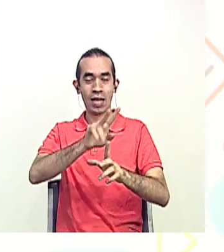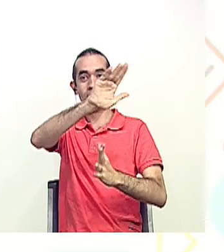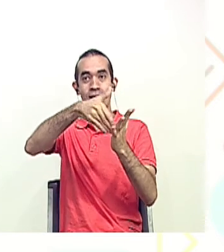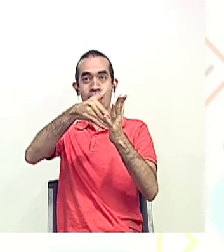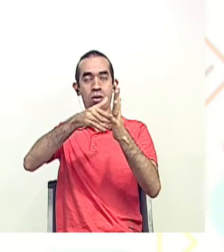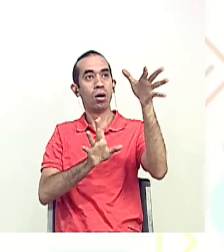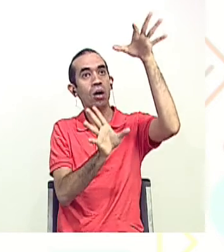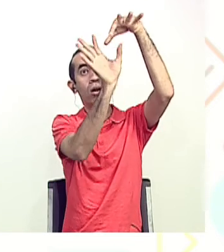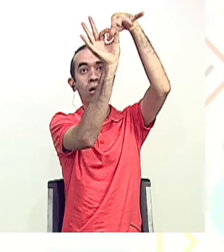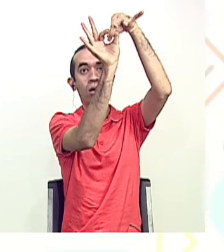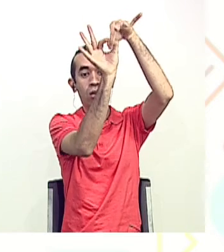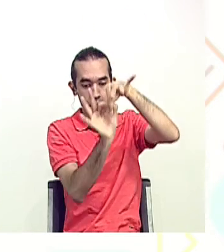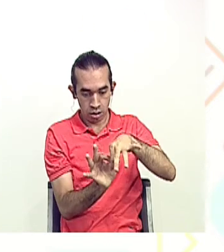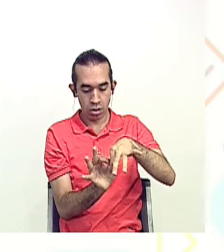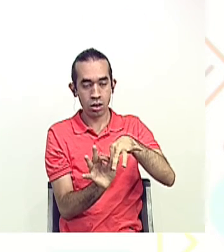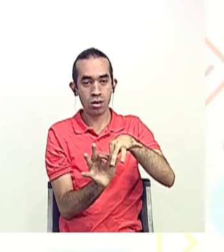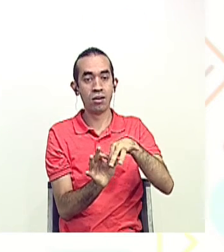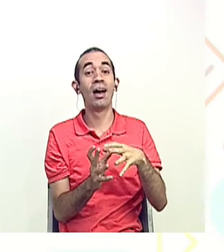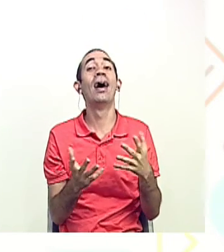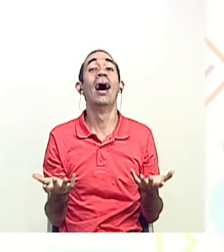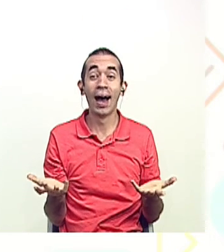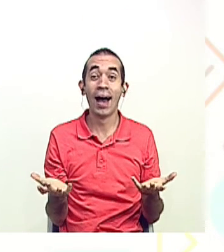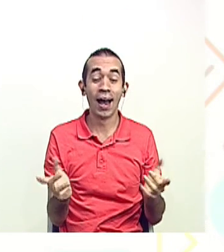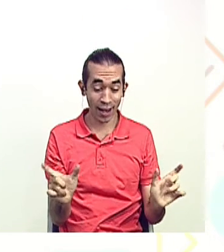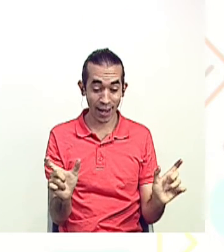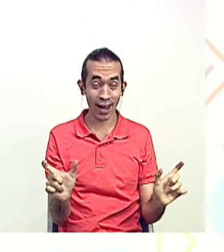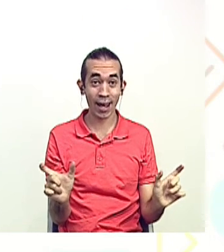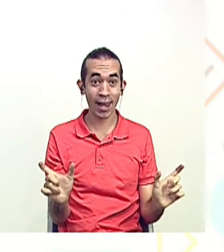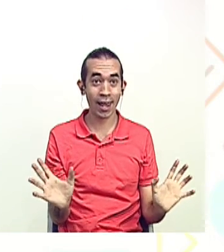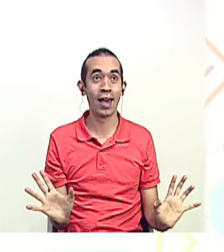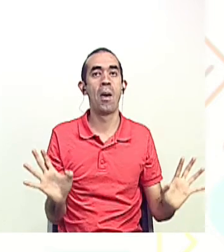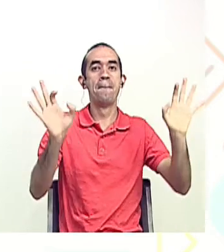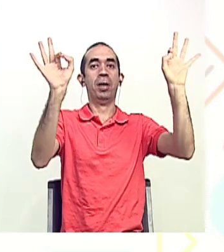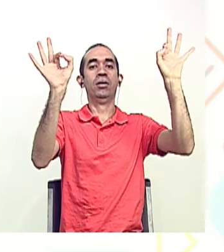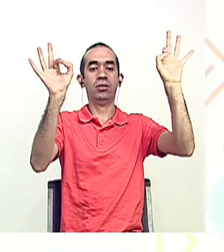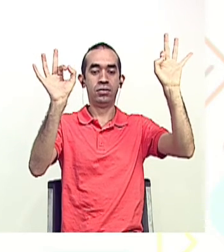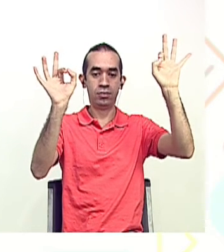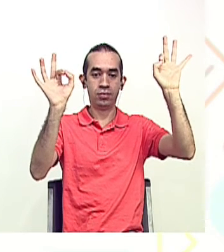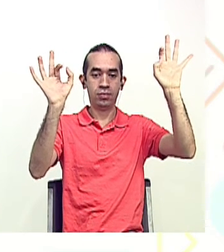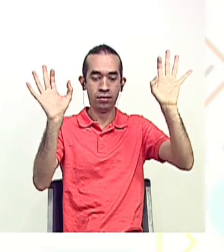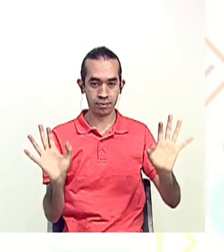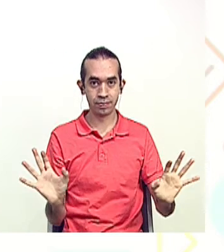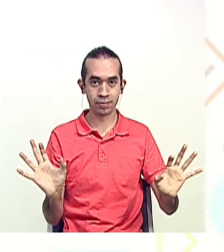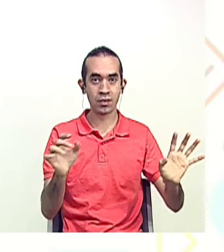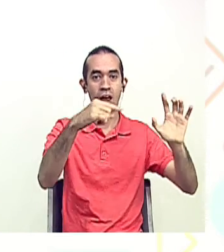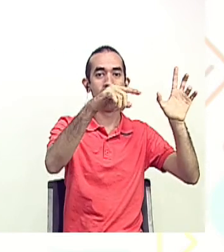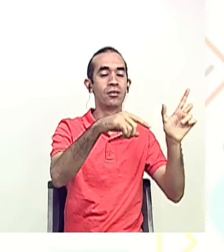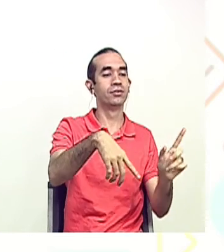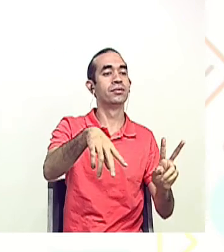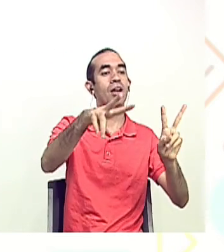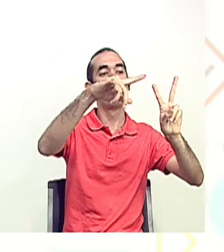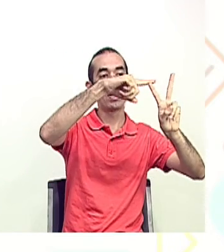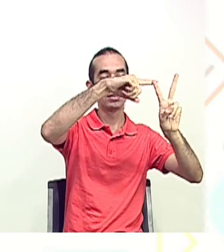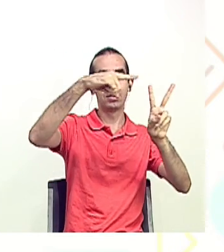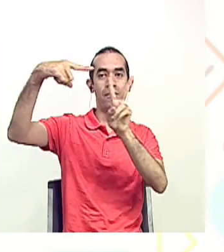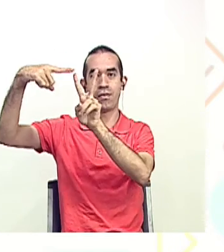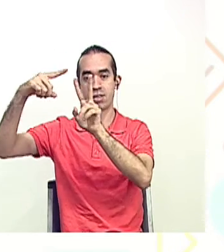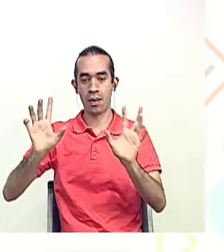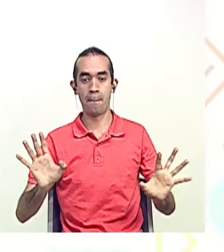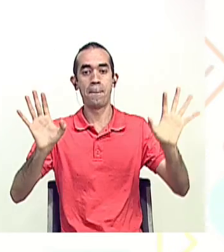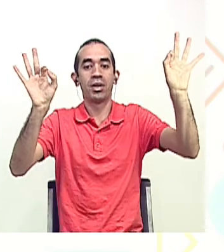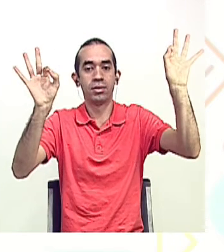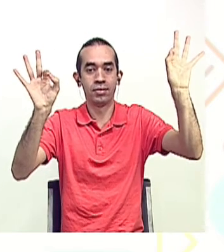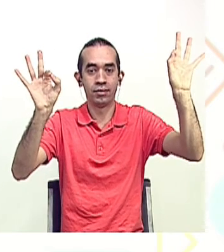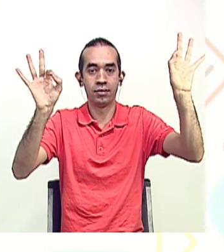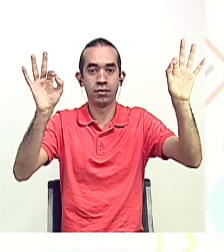que cada término de la raíz eran los términos de la factorización. ¿Por qué va elevada